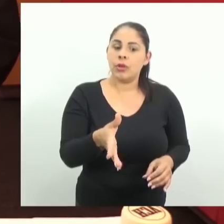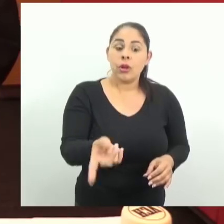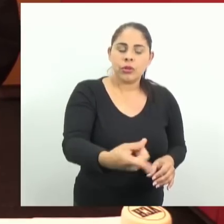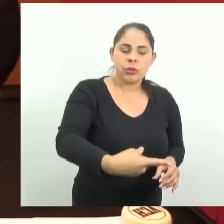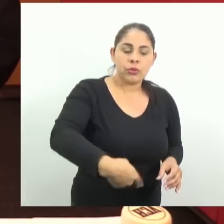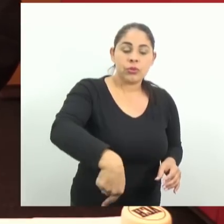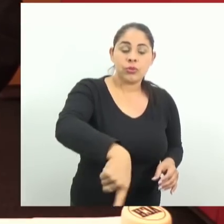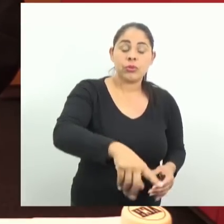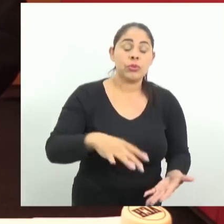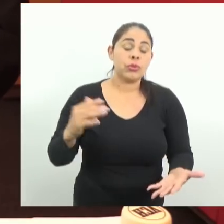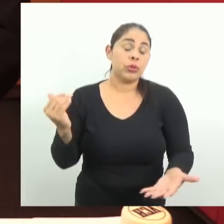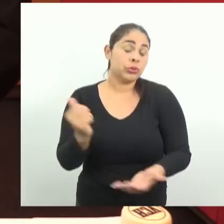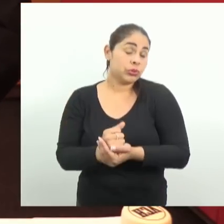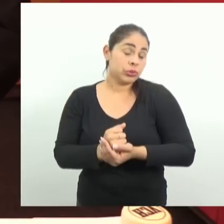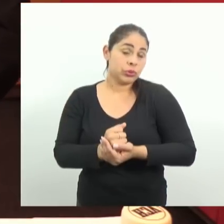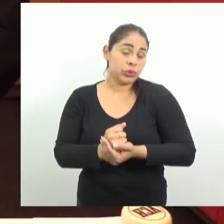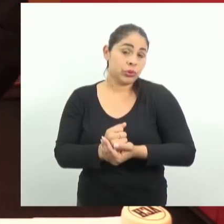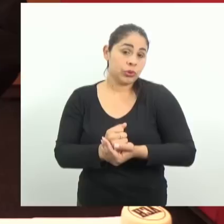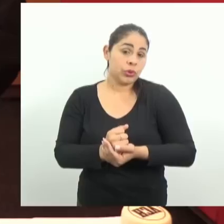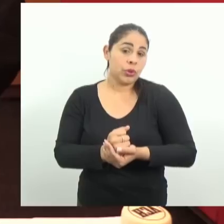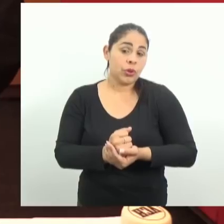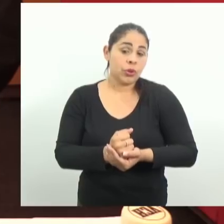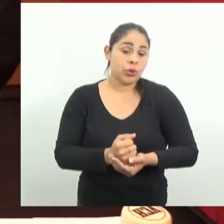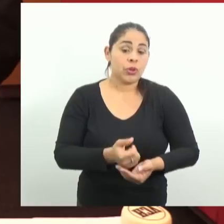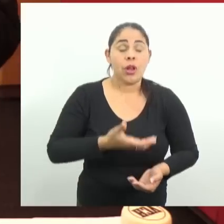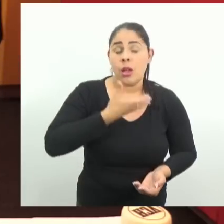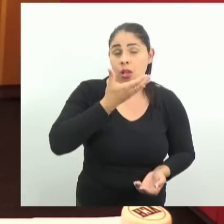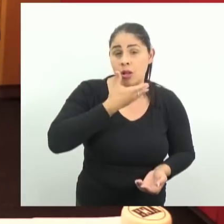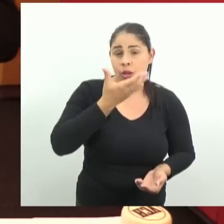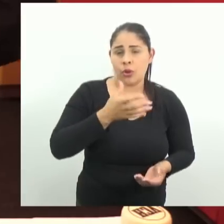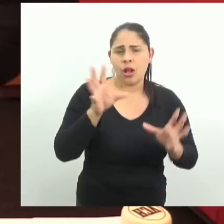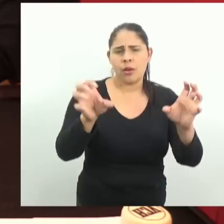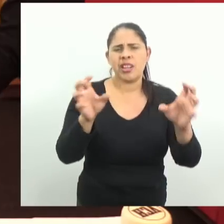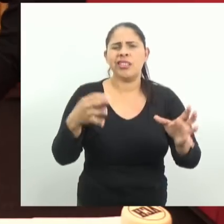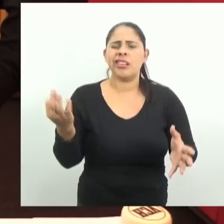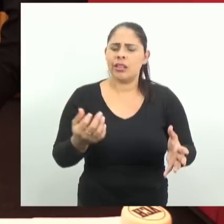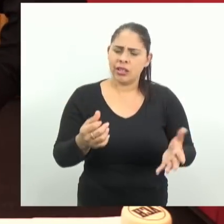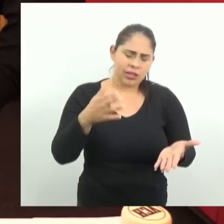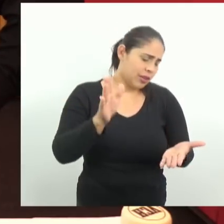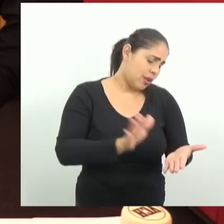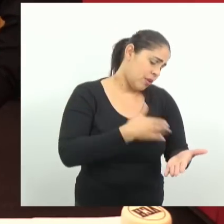Todos nosotros en la escuela tuvimos que aprender poemas, tuvimos que aprender